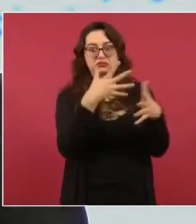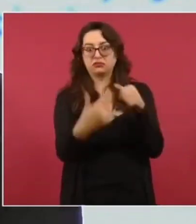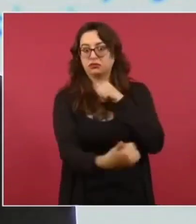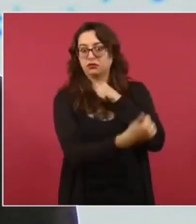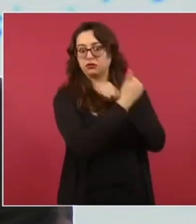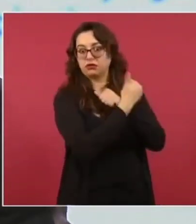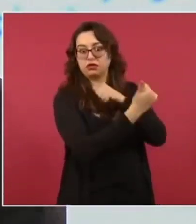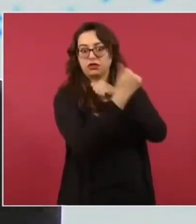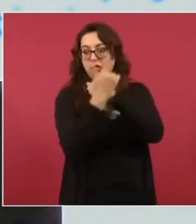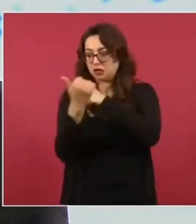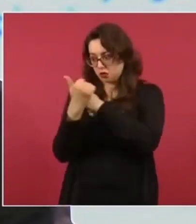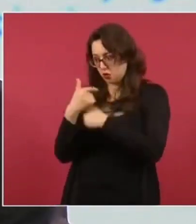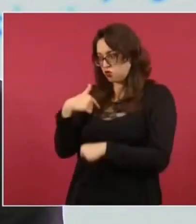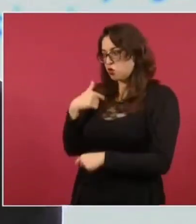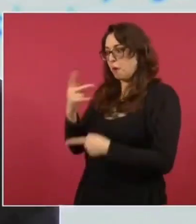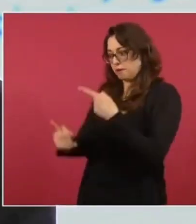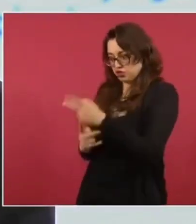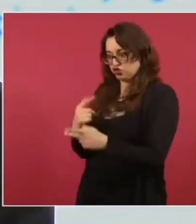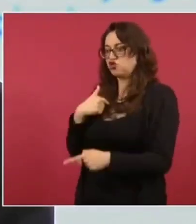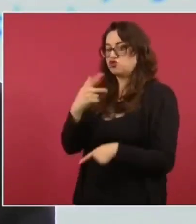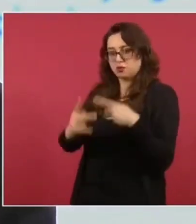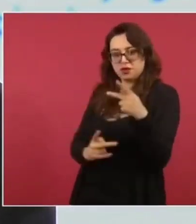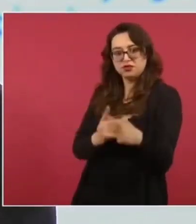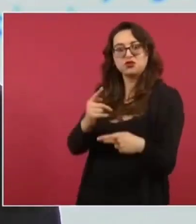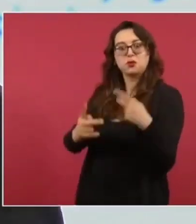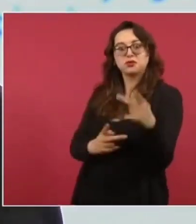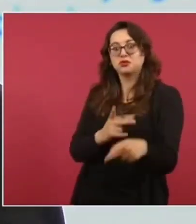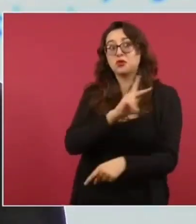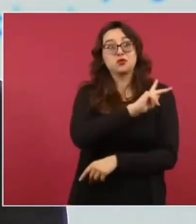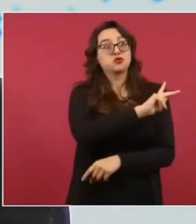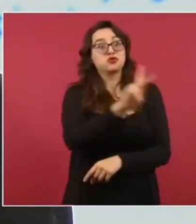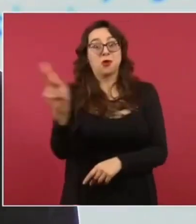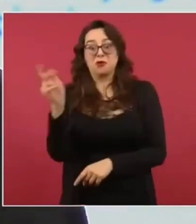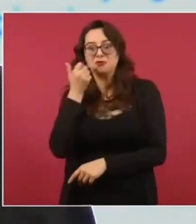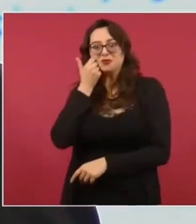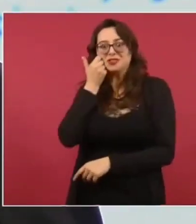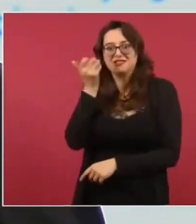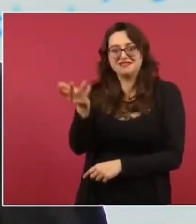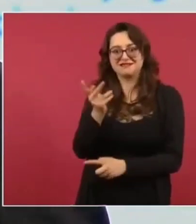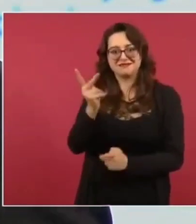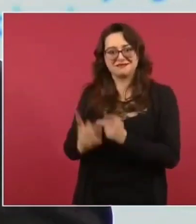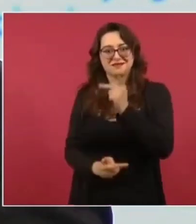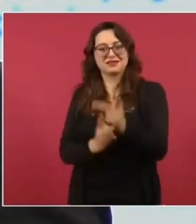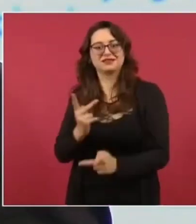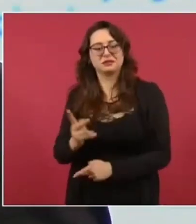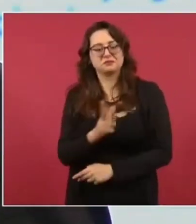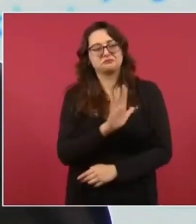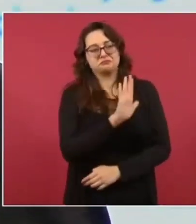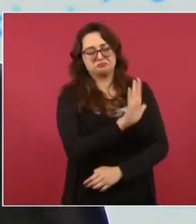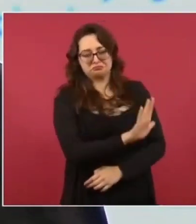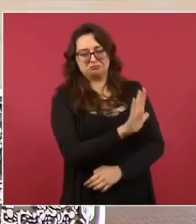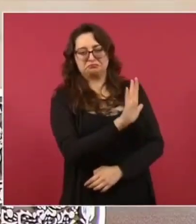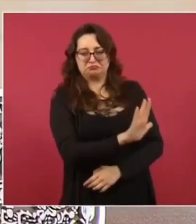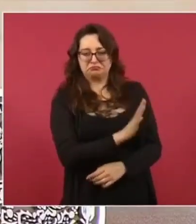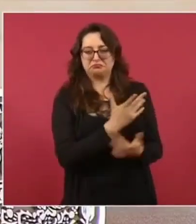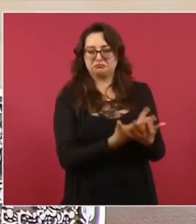han venido prácticamente a ofrecer financiamiento porque saben que esta es una